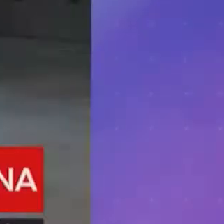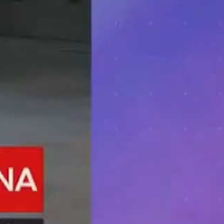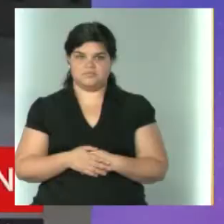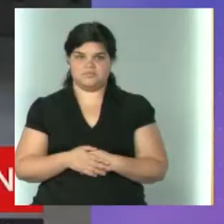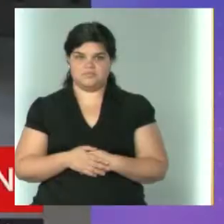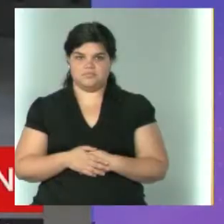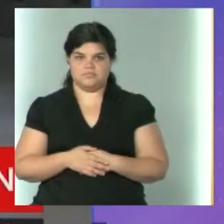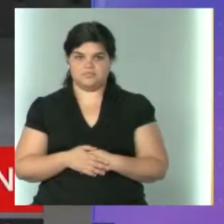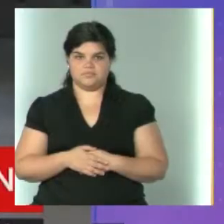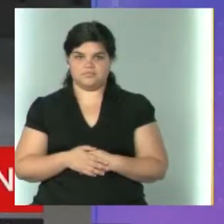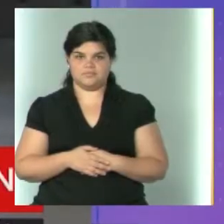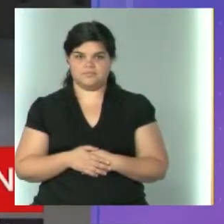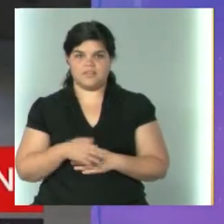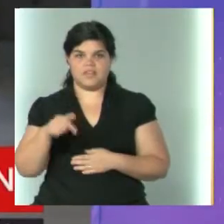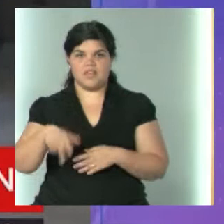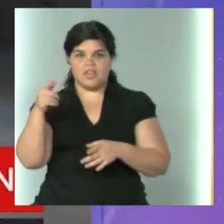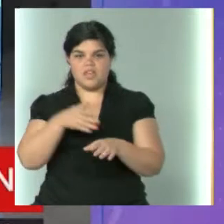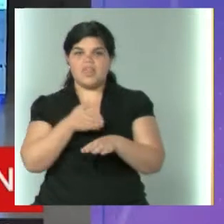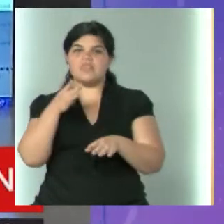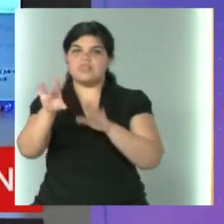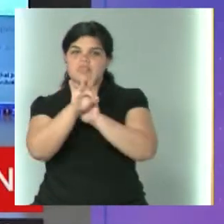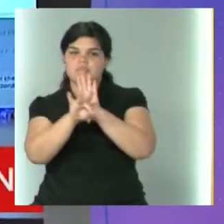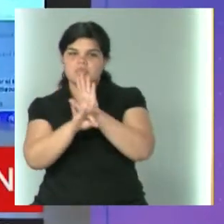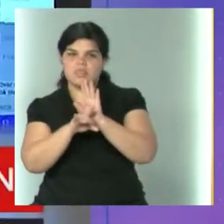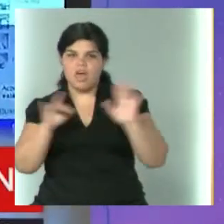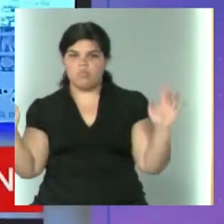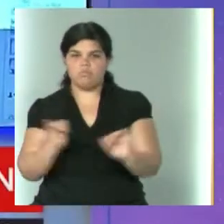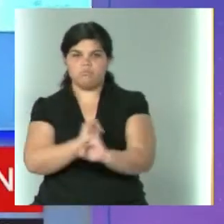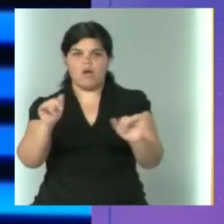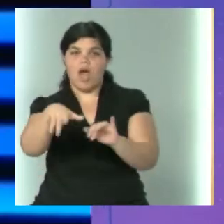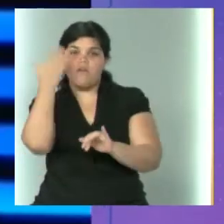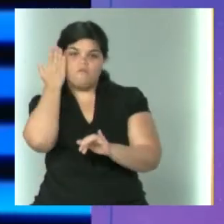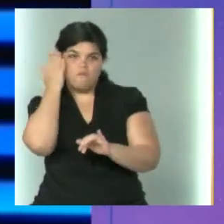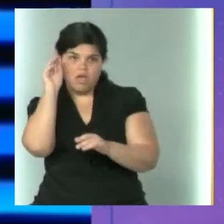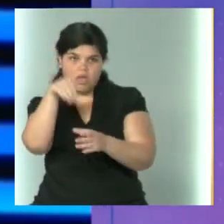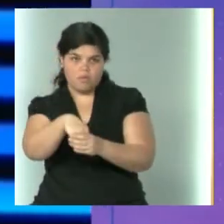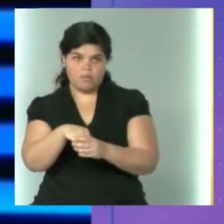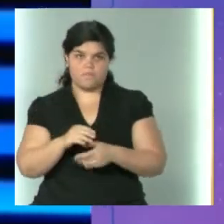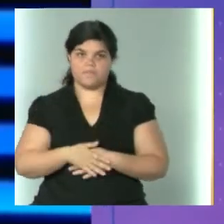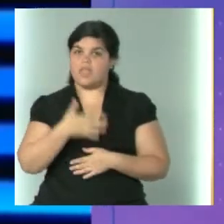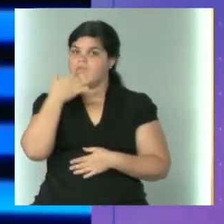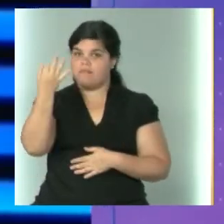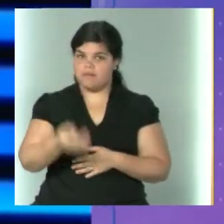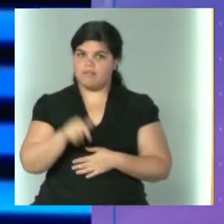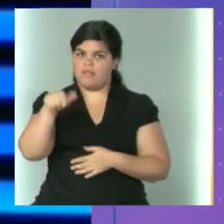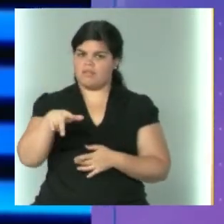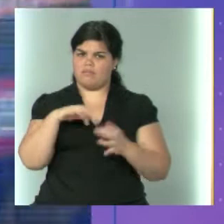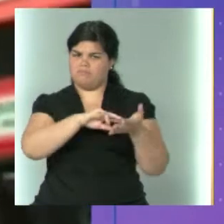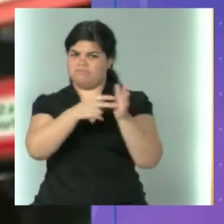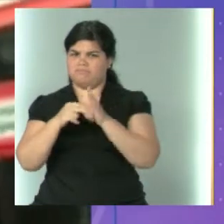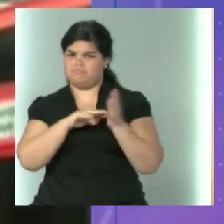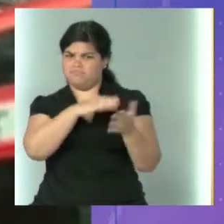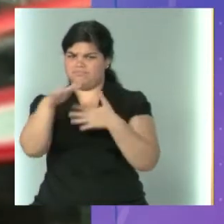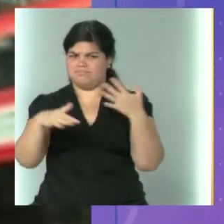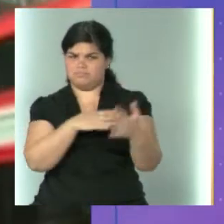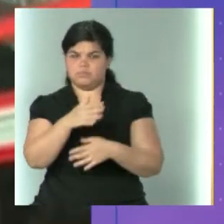Facebook. Y hablamos de la mayor filtración de datos en la historia de Facebook. En serio, esto es un lío feo. Hoy por